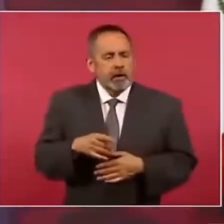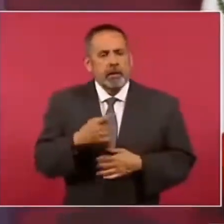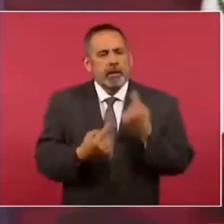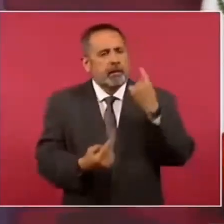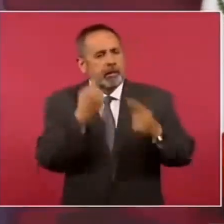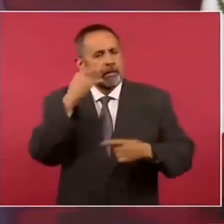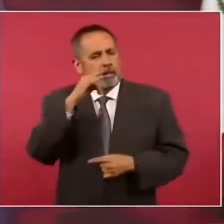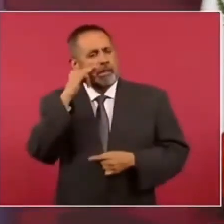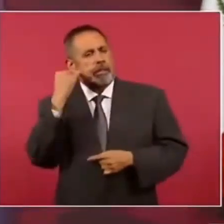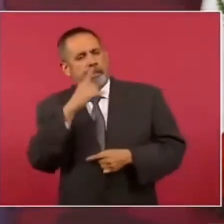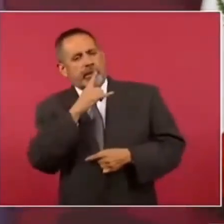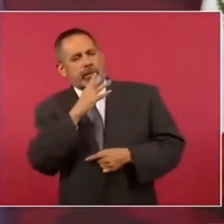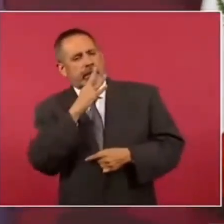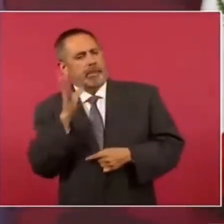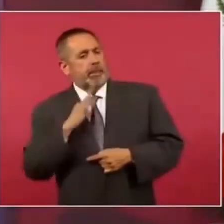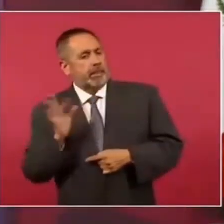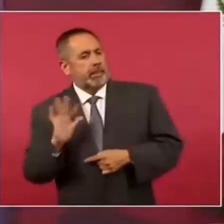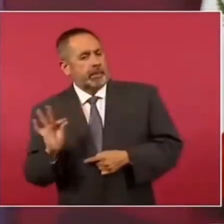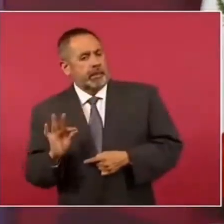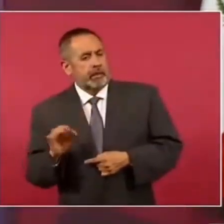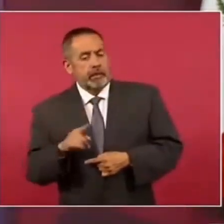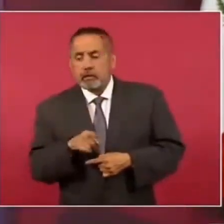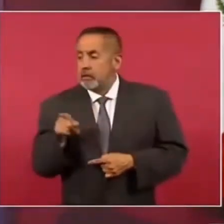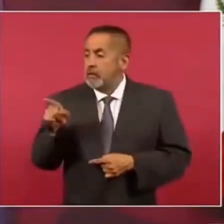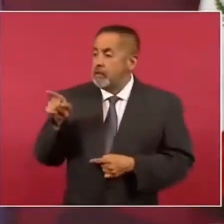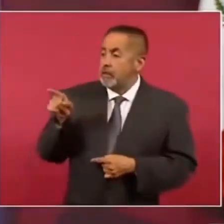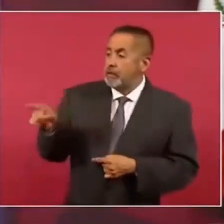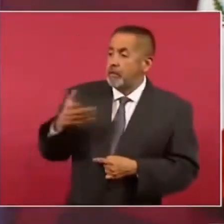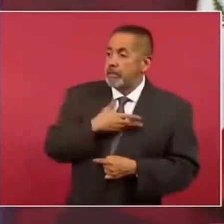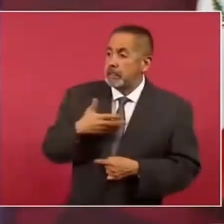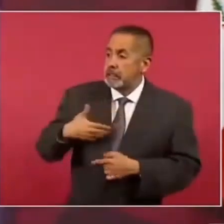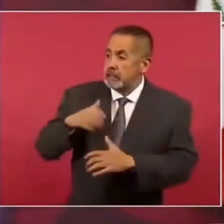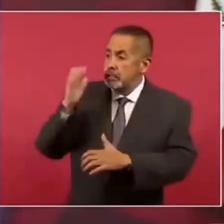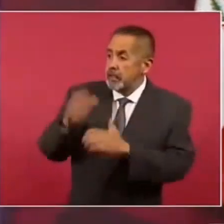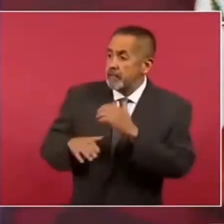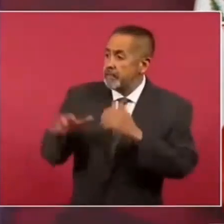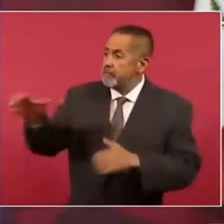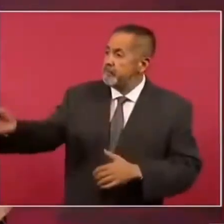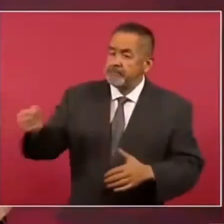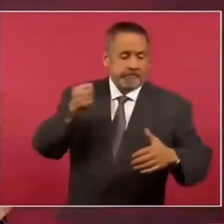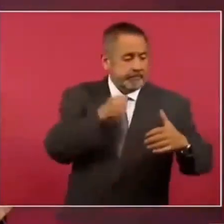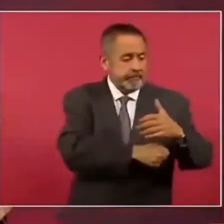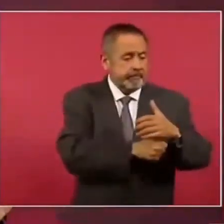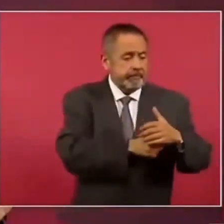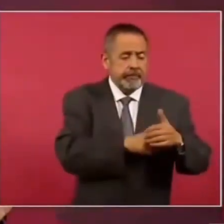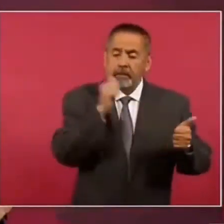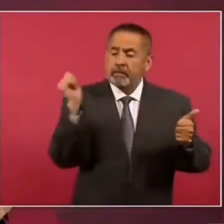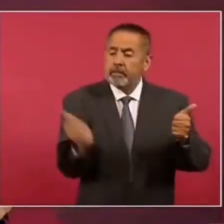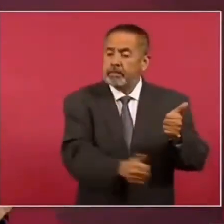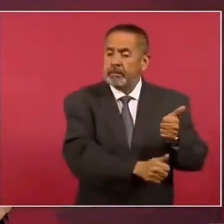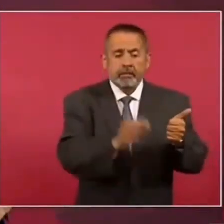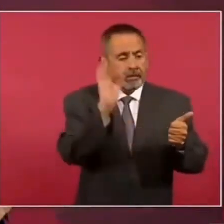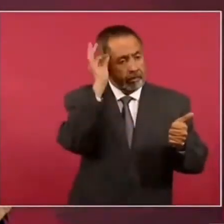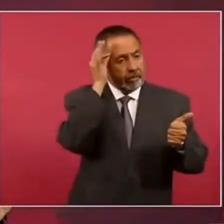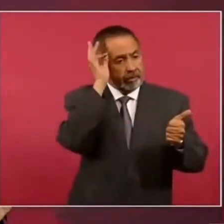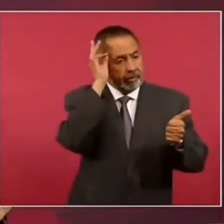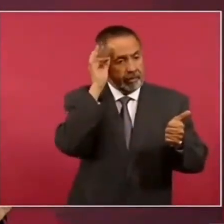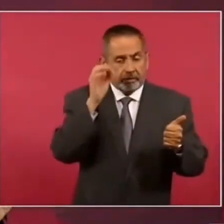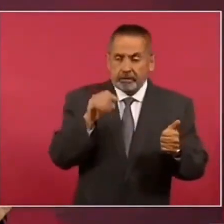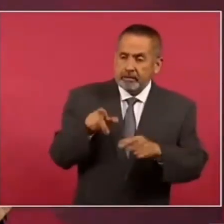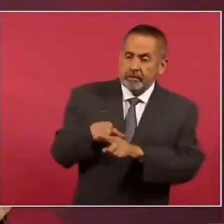lleve a un presidente de México a trabajar como